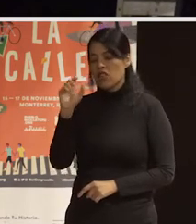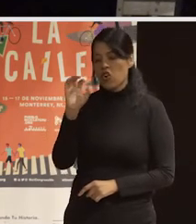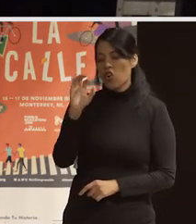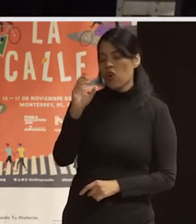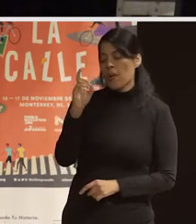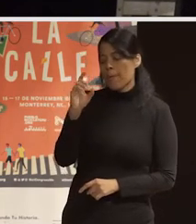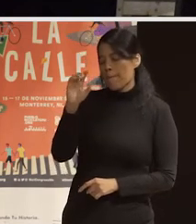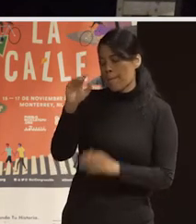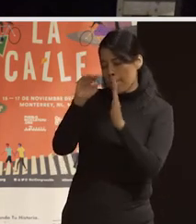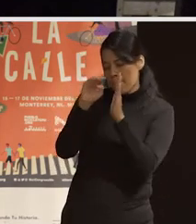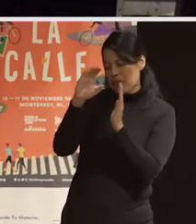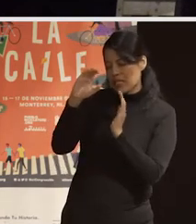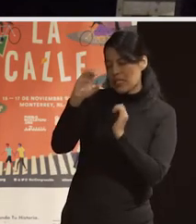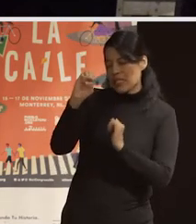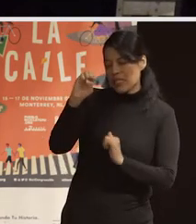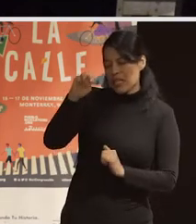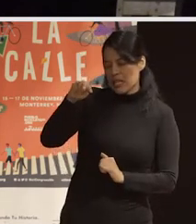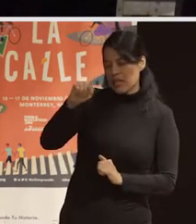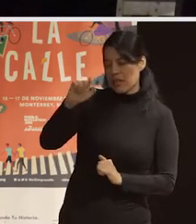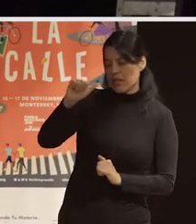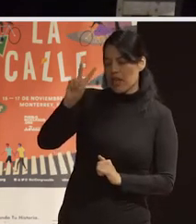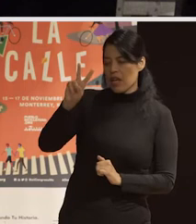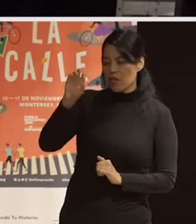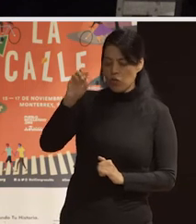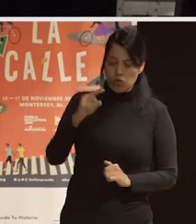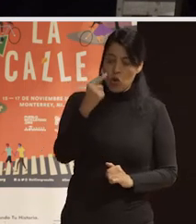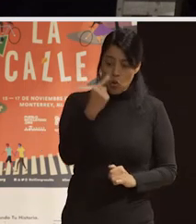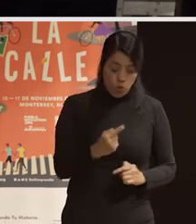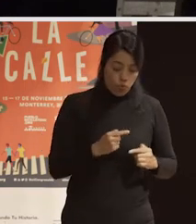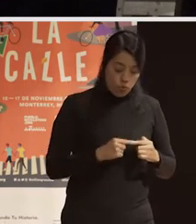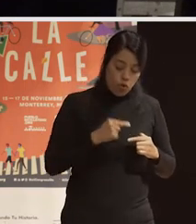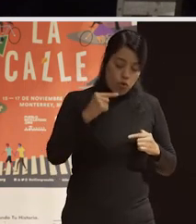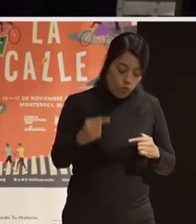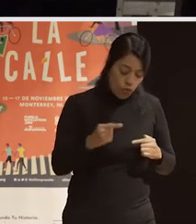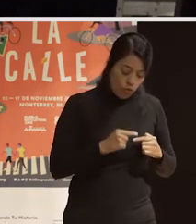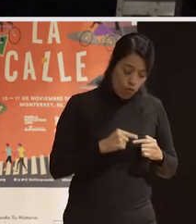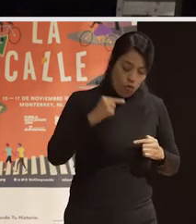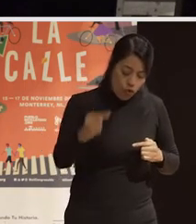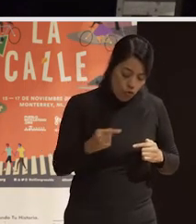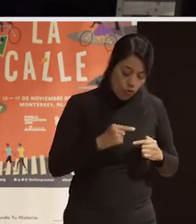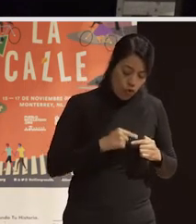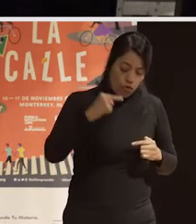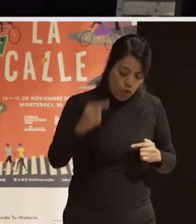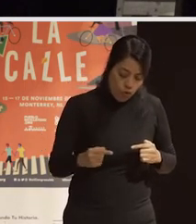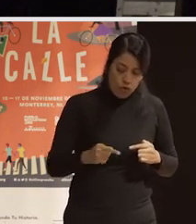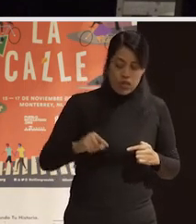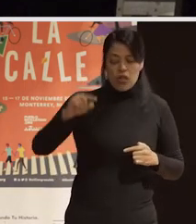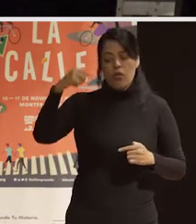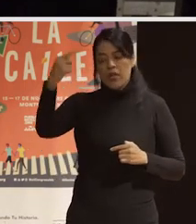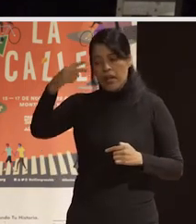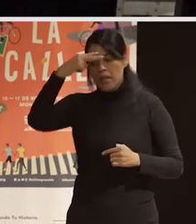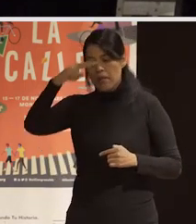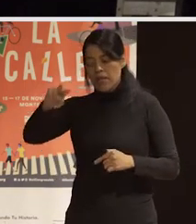y al otro lado otro remolque que cargaron y luego así llegaron a donar ya dijo por qué no hacemos eso y eso se